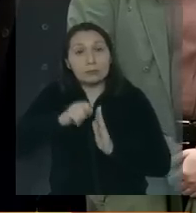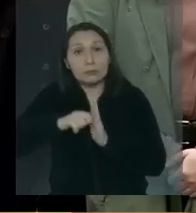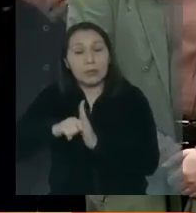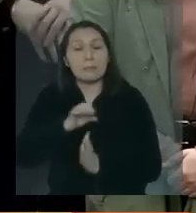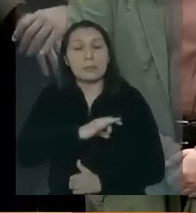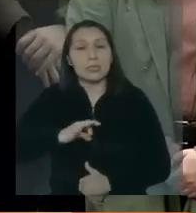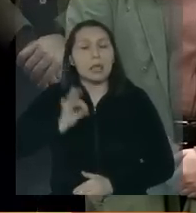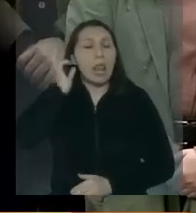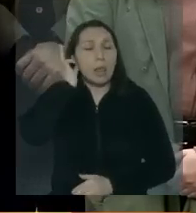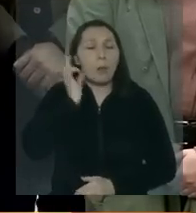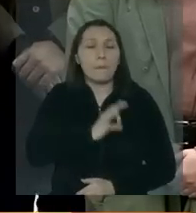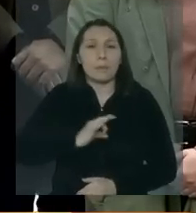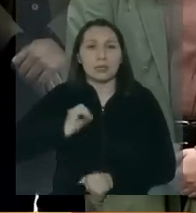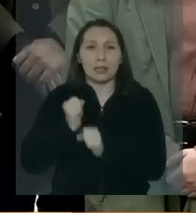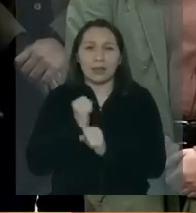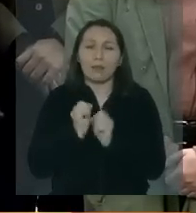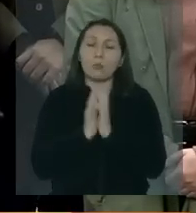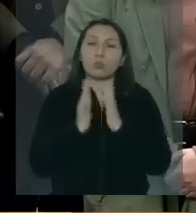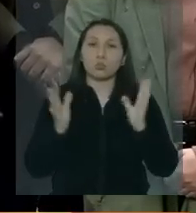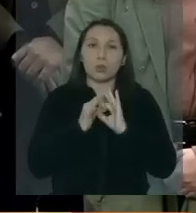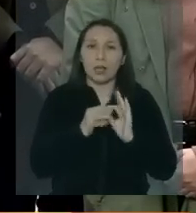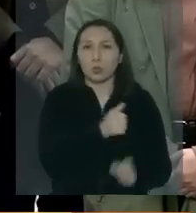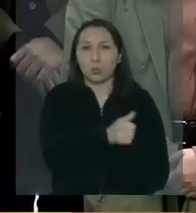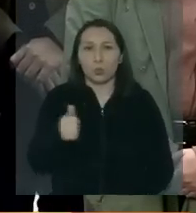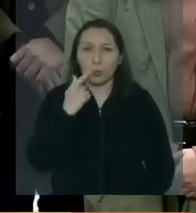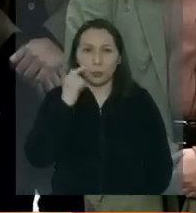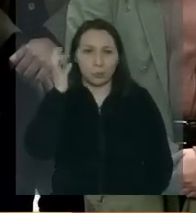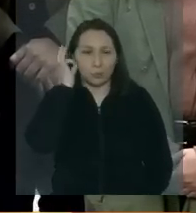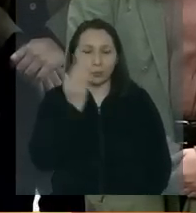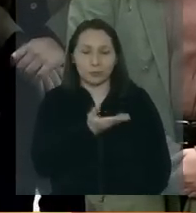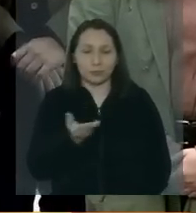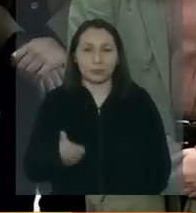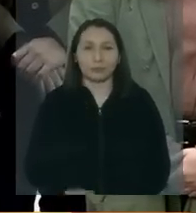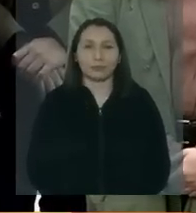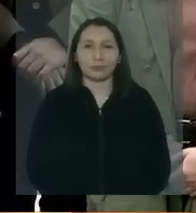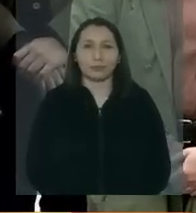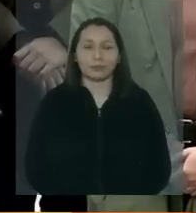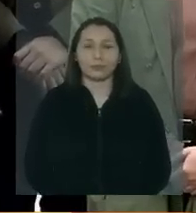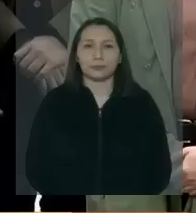y la ministra del Trabajo. Muchísimas gracias a todos y a todas.